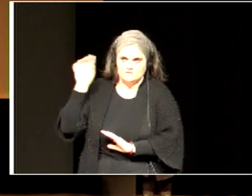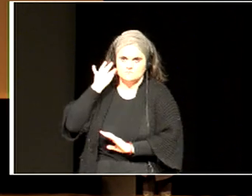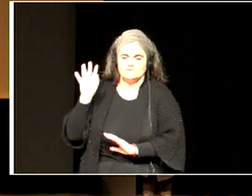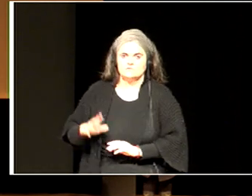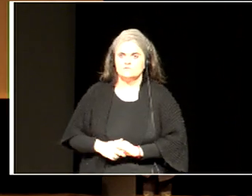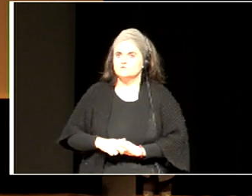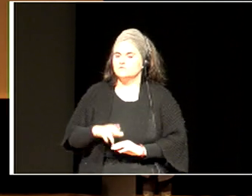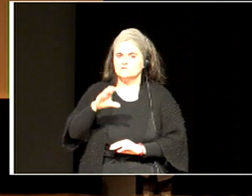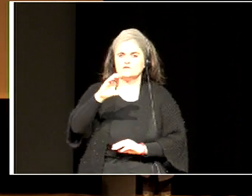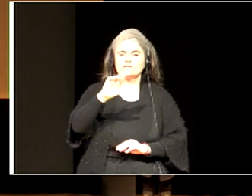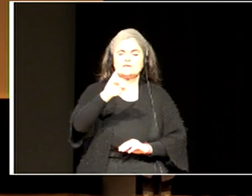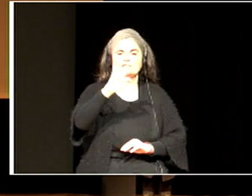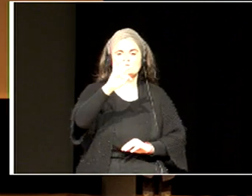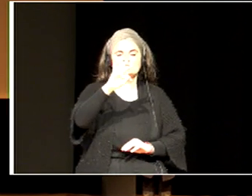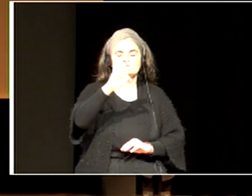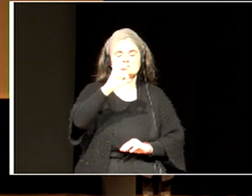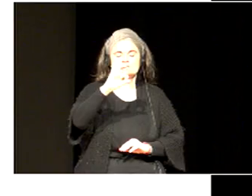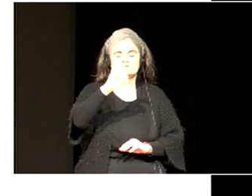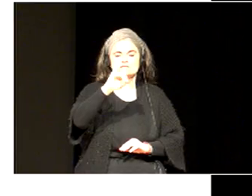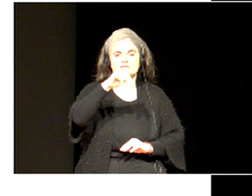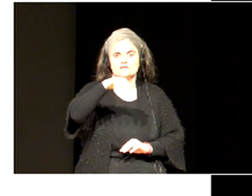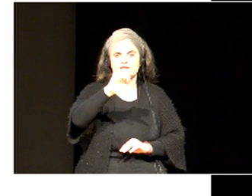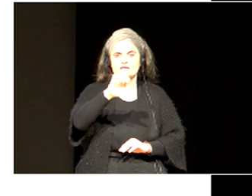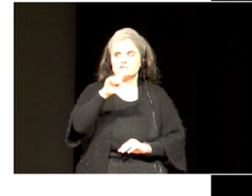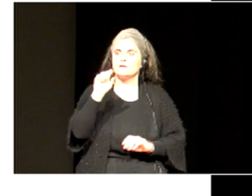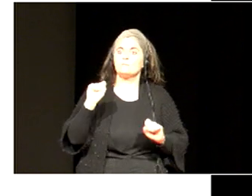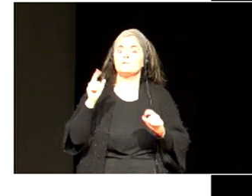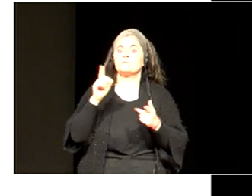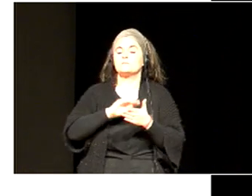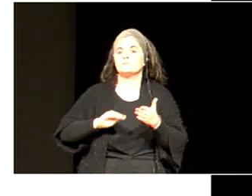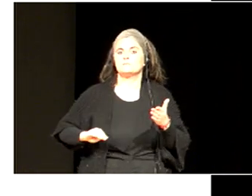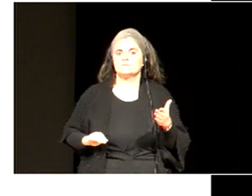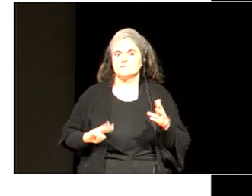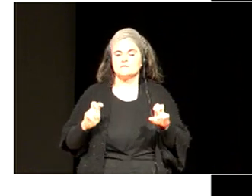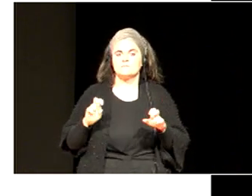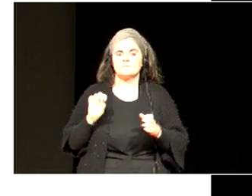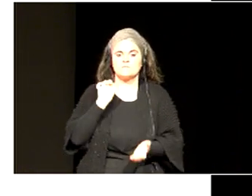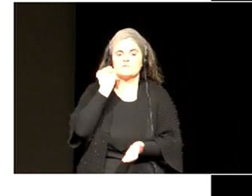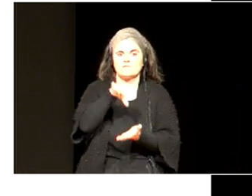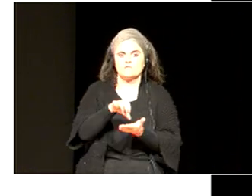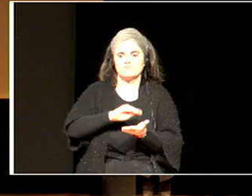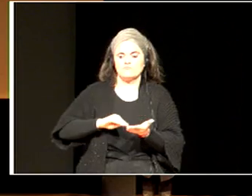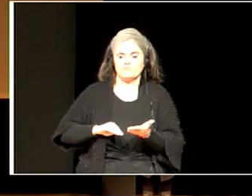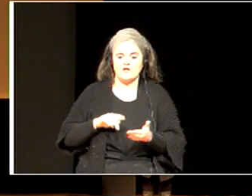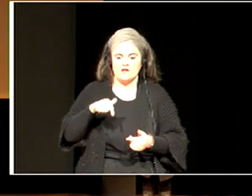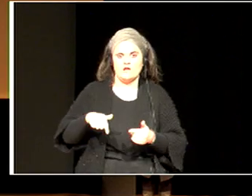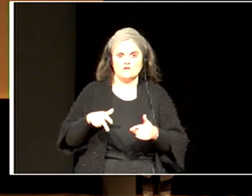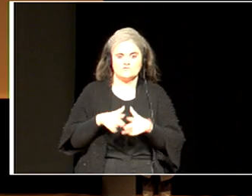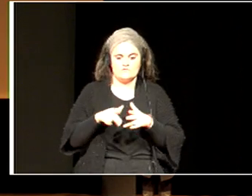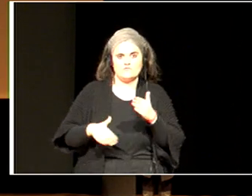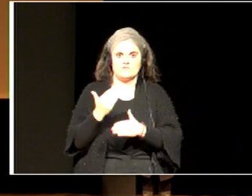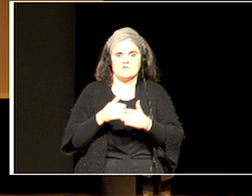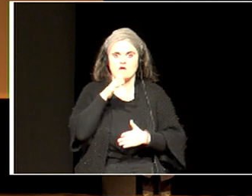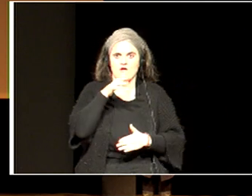christina de pisan la primera persona que escribe un libro de urbanismo en nuestra sociedad occidental moderna en el